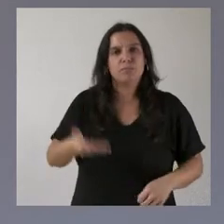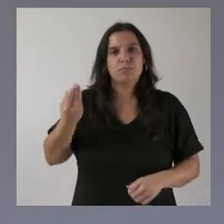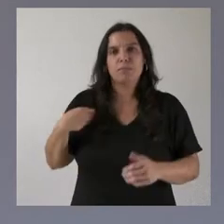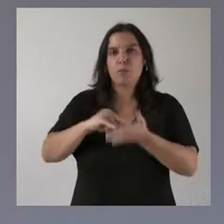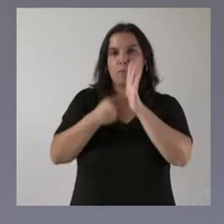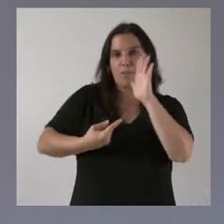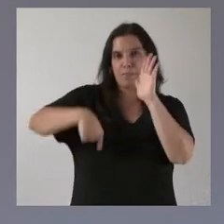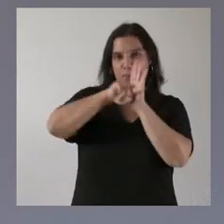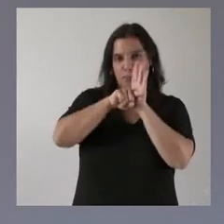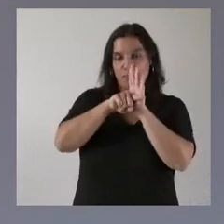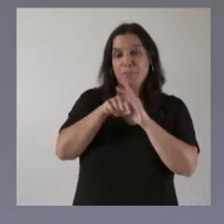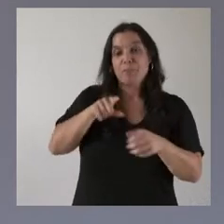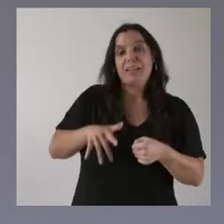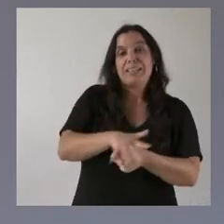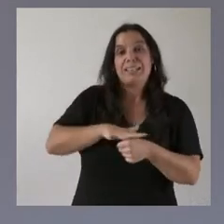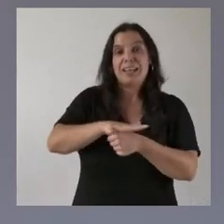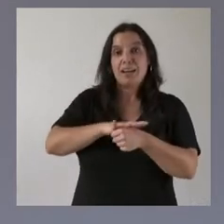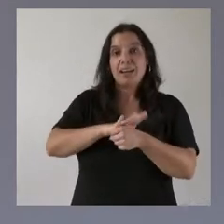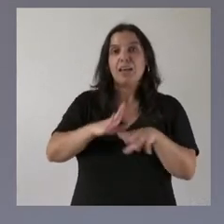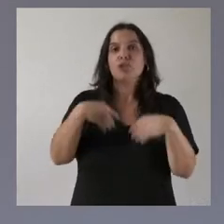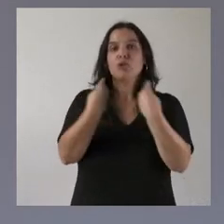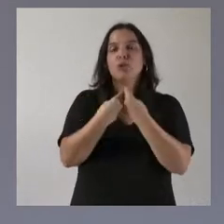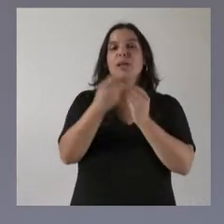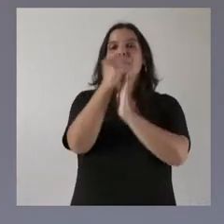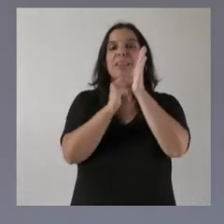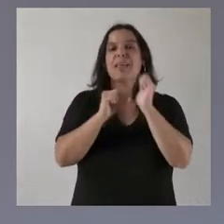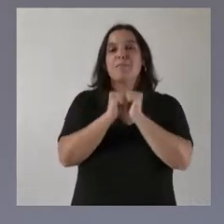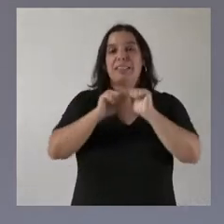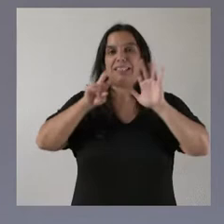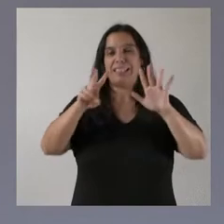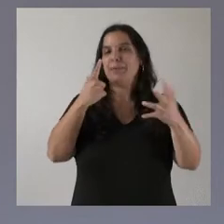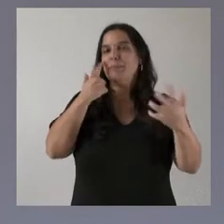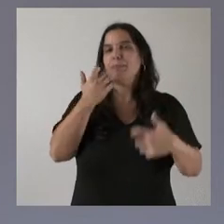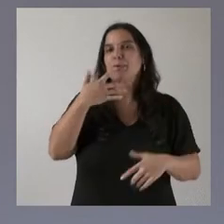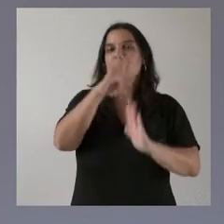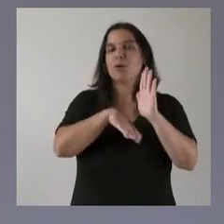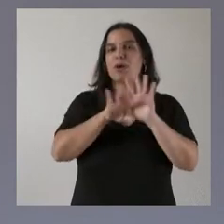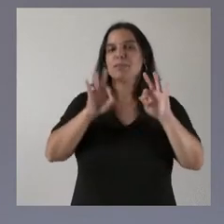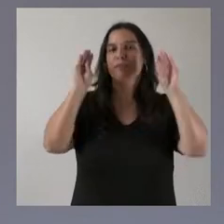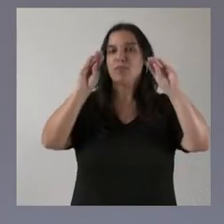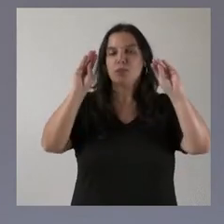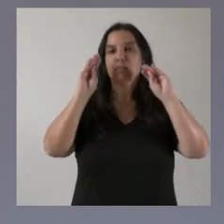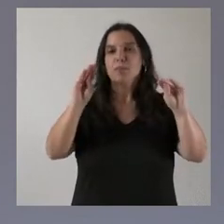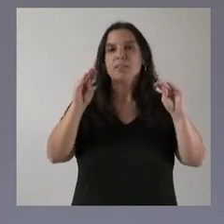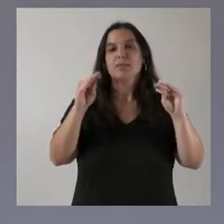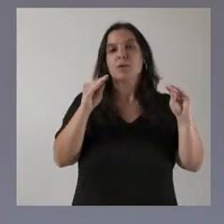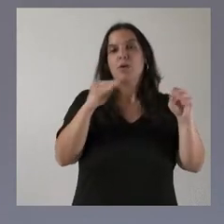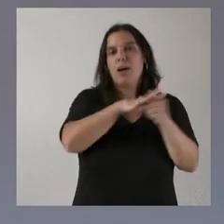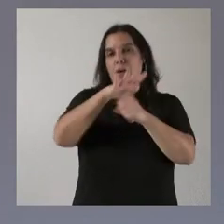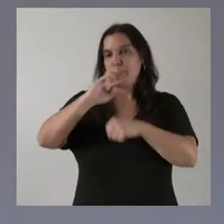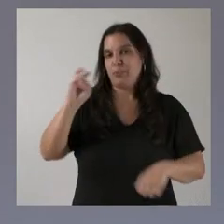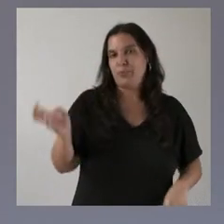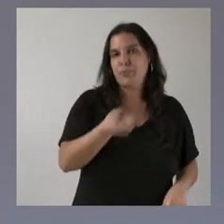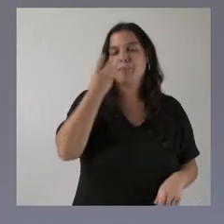este área cuenta con 27 medidas entre las que destacan programas formativos en diferentes ámbitos